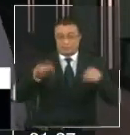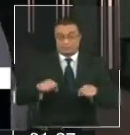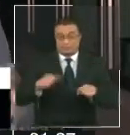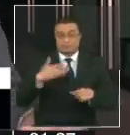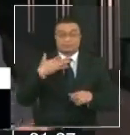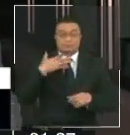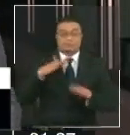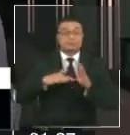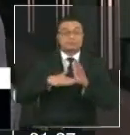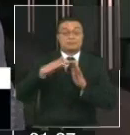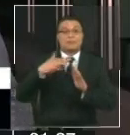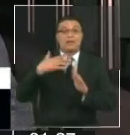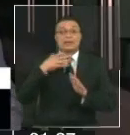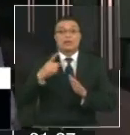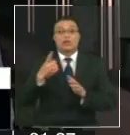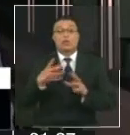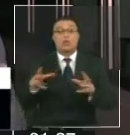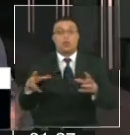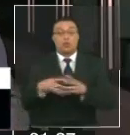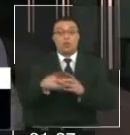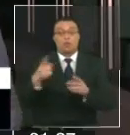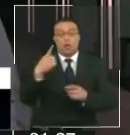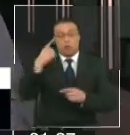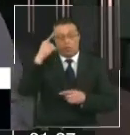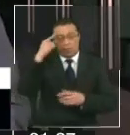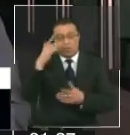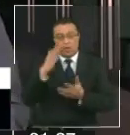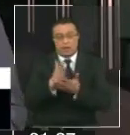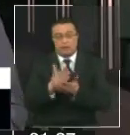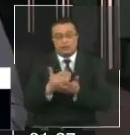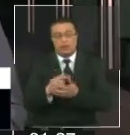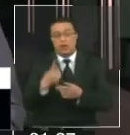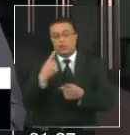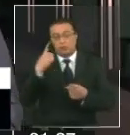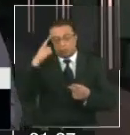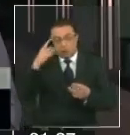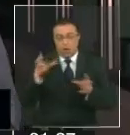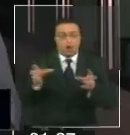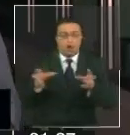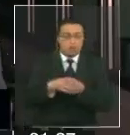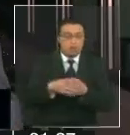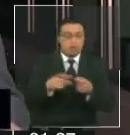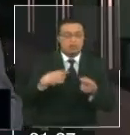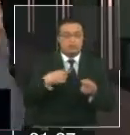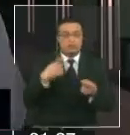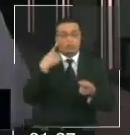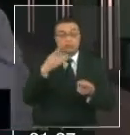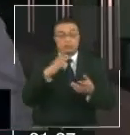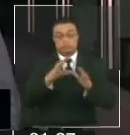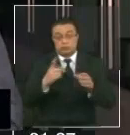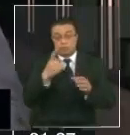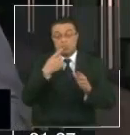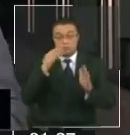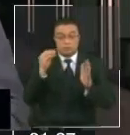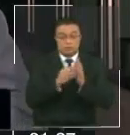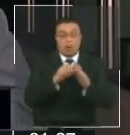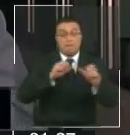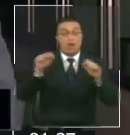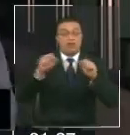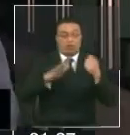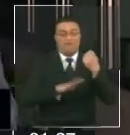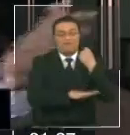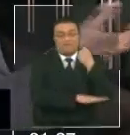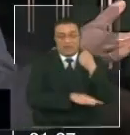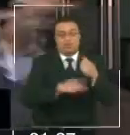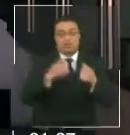una coalición que tenga una ideología o un ideario común, esta fue una coalición que se juntó por un dato político básico, y es que había